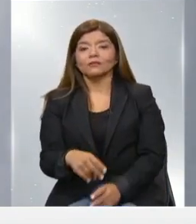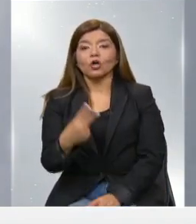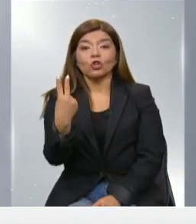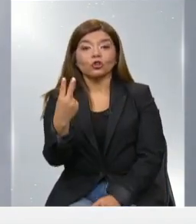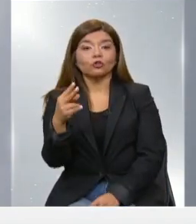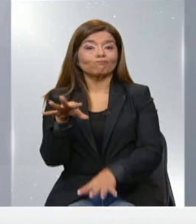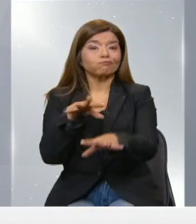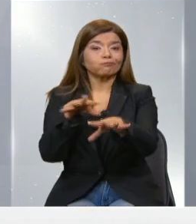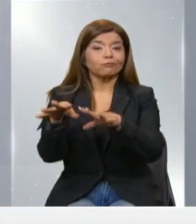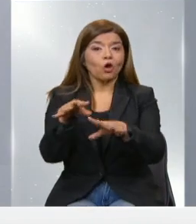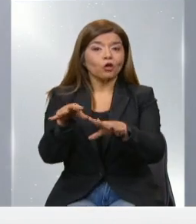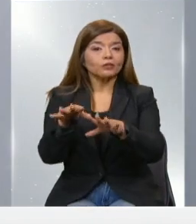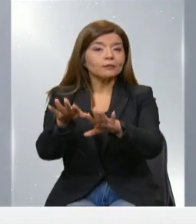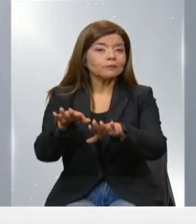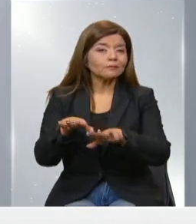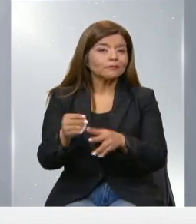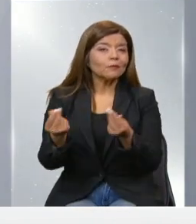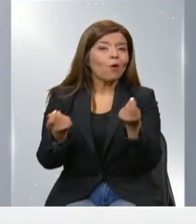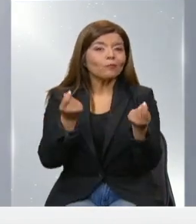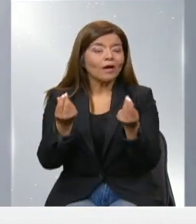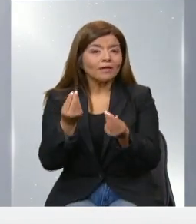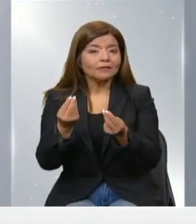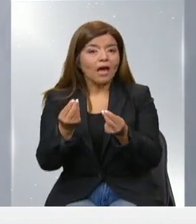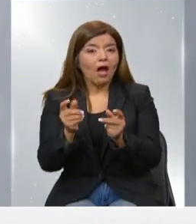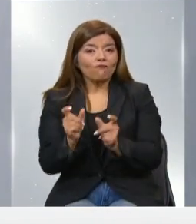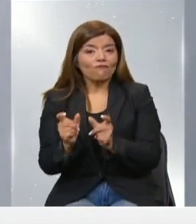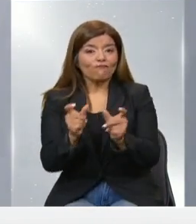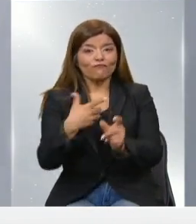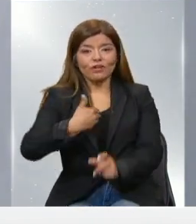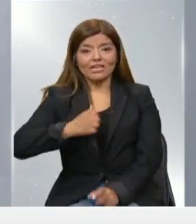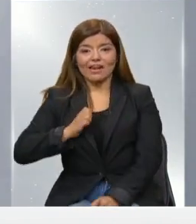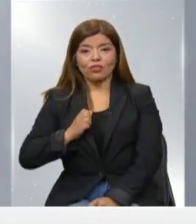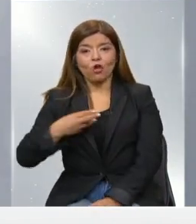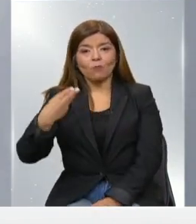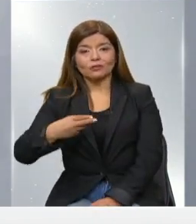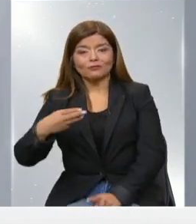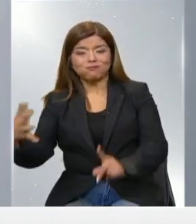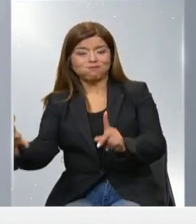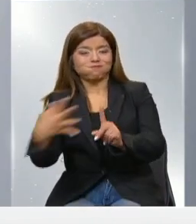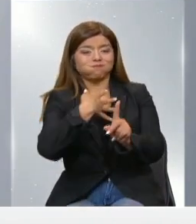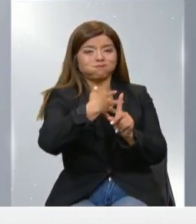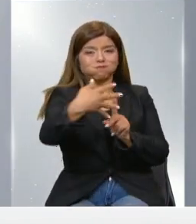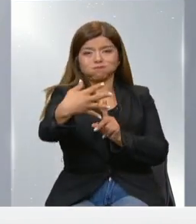dos hechos con un denominador común: fiscalizadores municipales brutalmente agredidos.